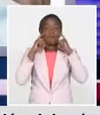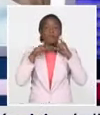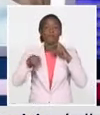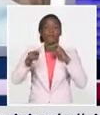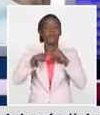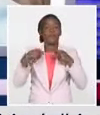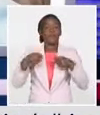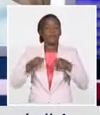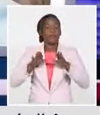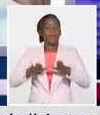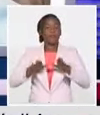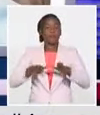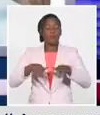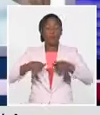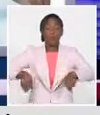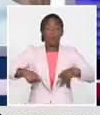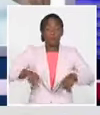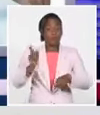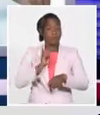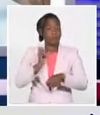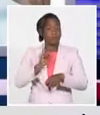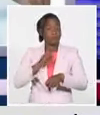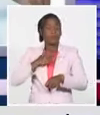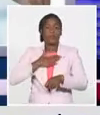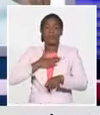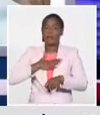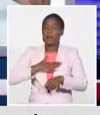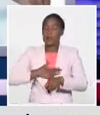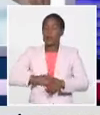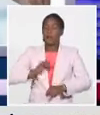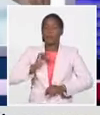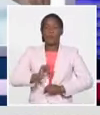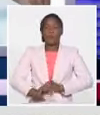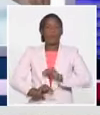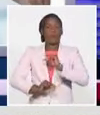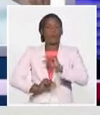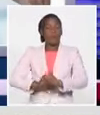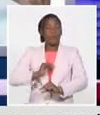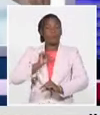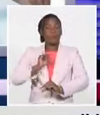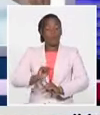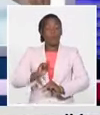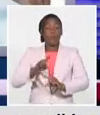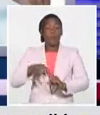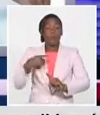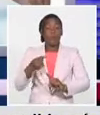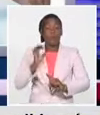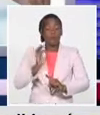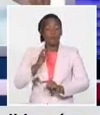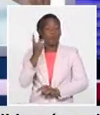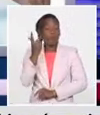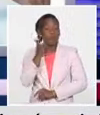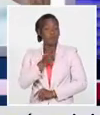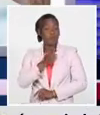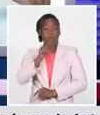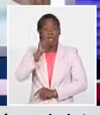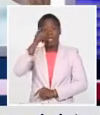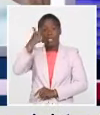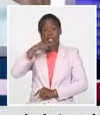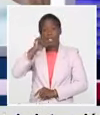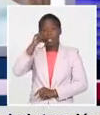desesperarnos. Y Abdala podrá convertirse en una vacuna siempre y cuando la población